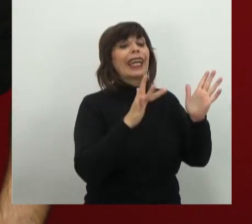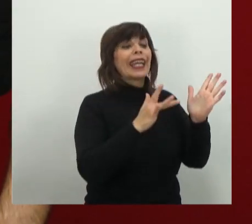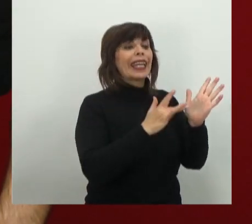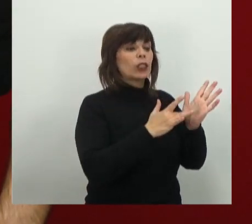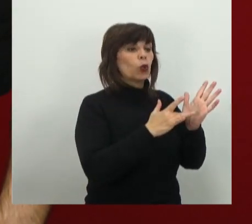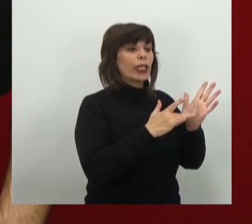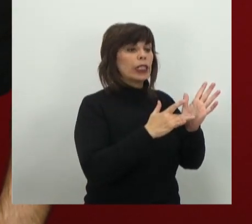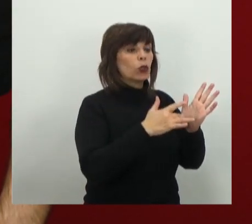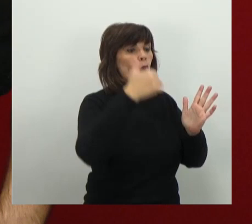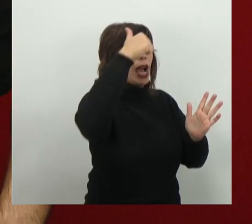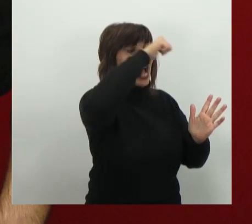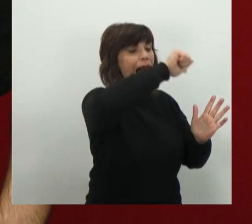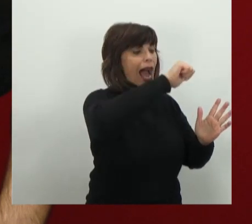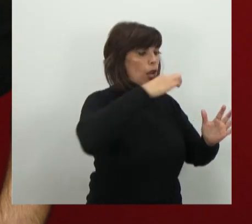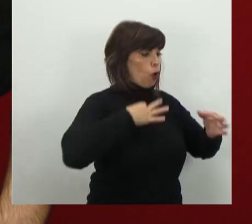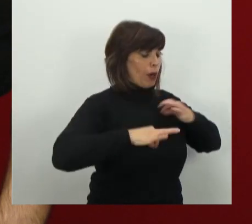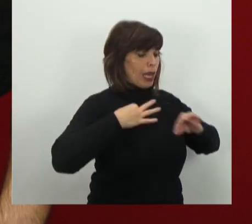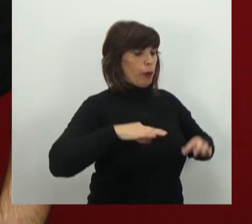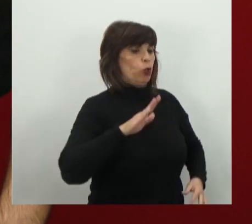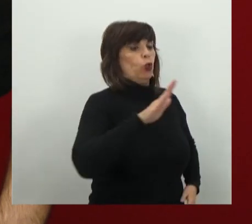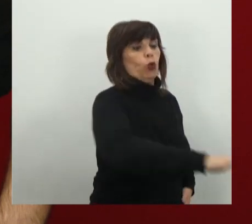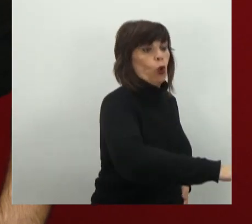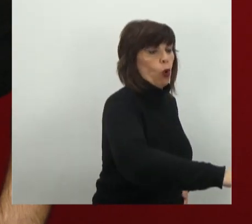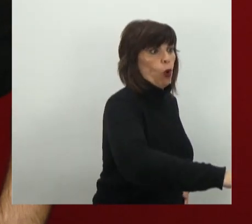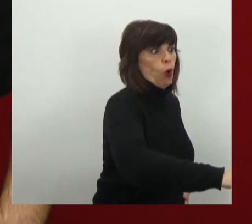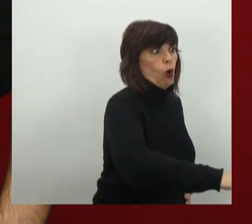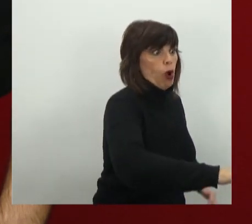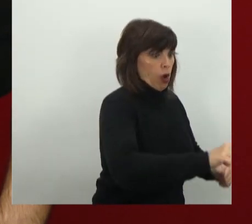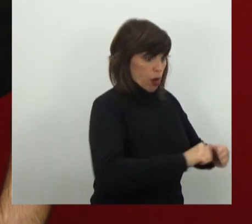bajo la ley, Jesucristo se hubiera contaminado,